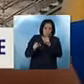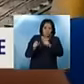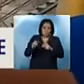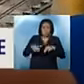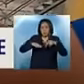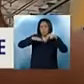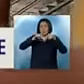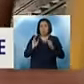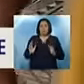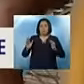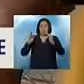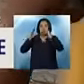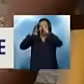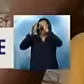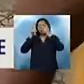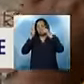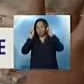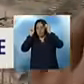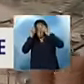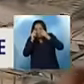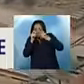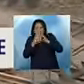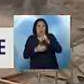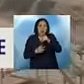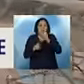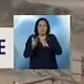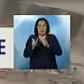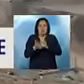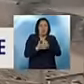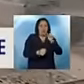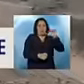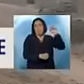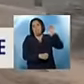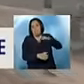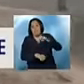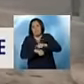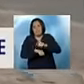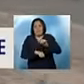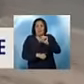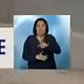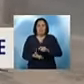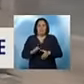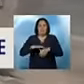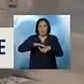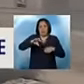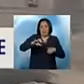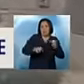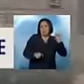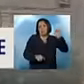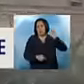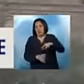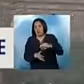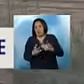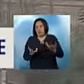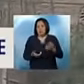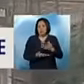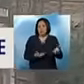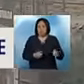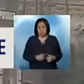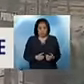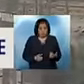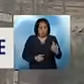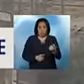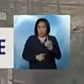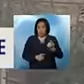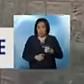manifestantes con los rostros cubiertos, otros por cierto, arrojan piedras, arrojan también palos, entre otras cosas. Y no solamente